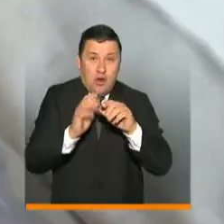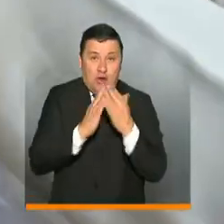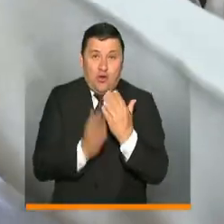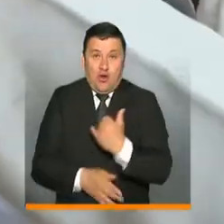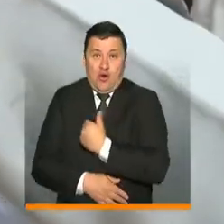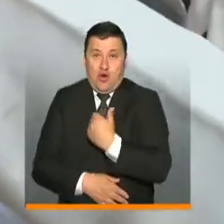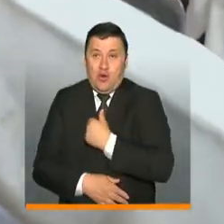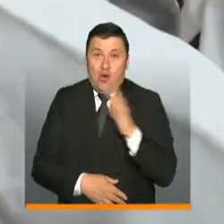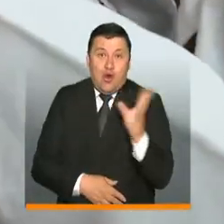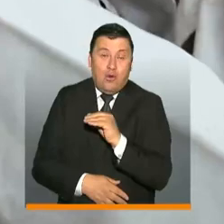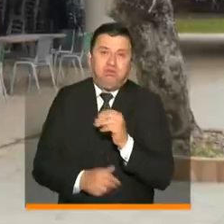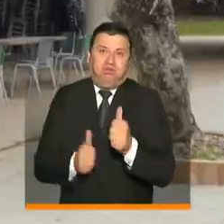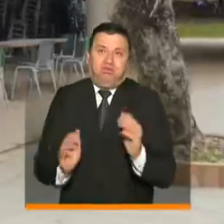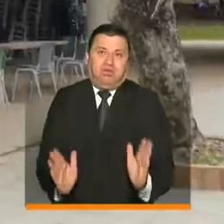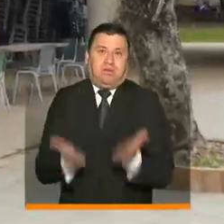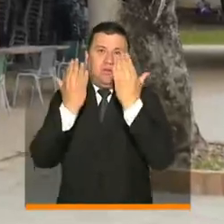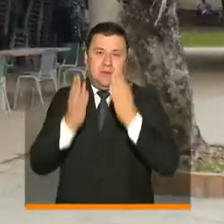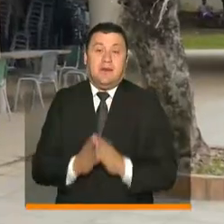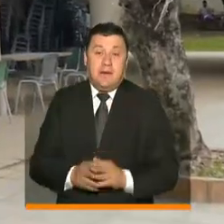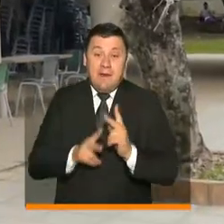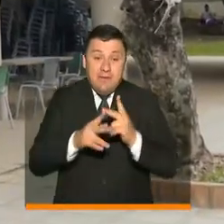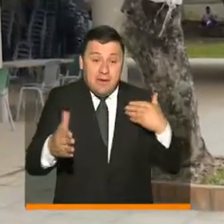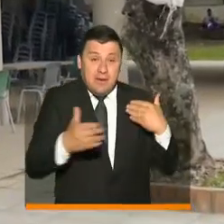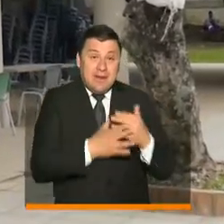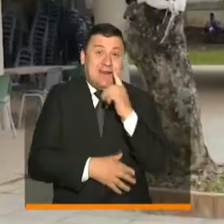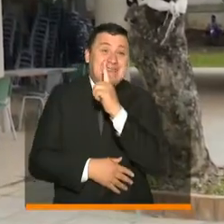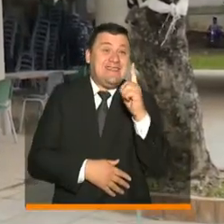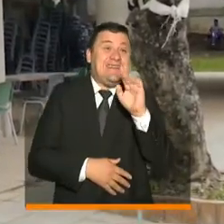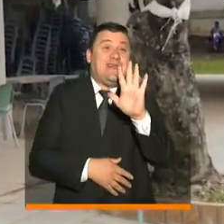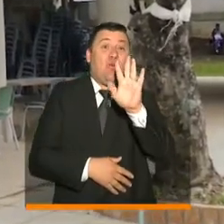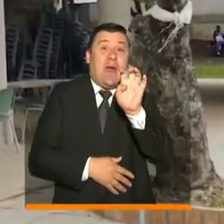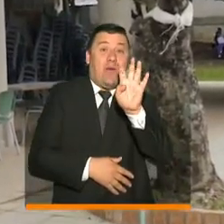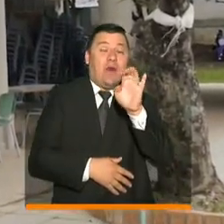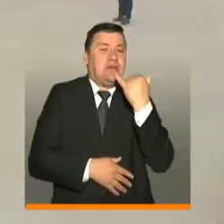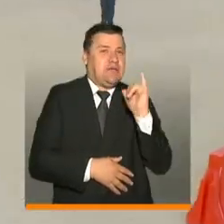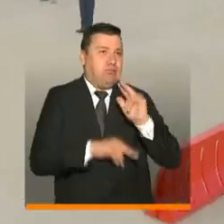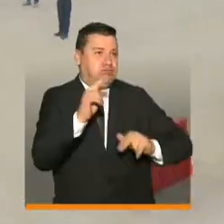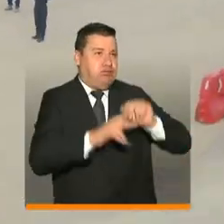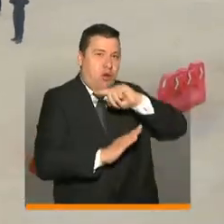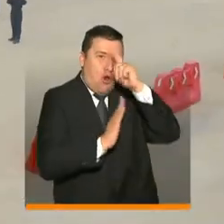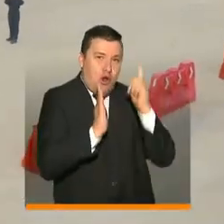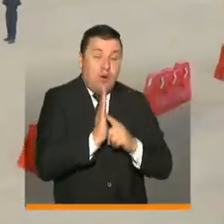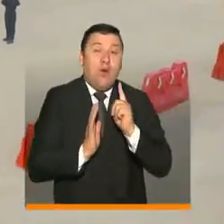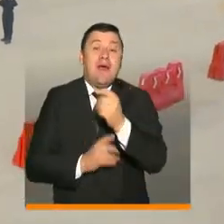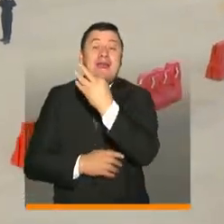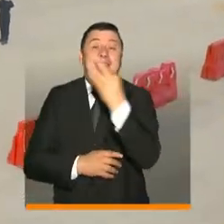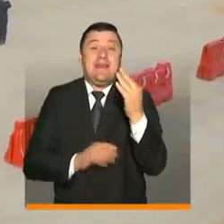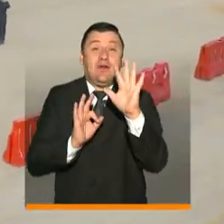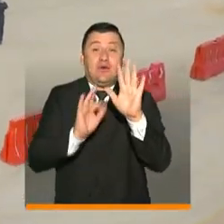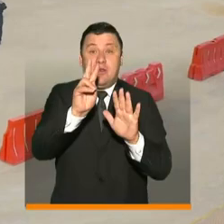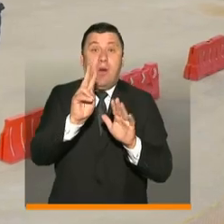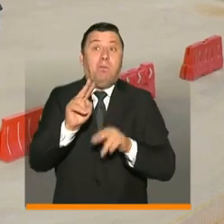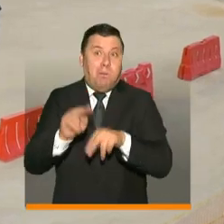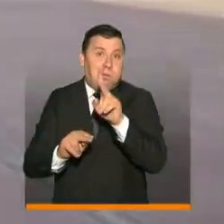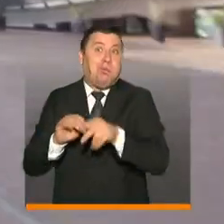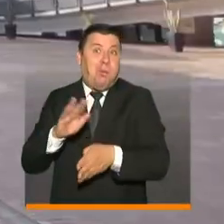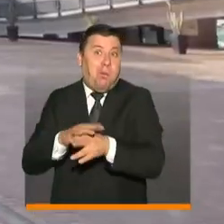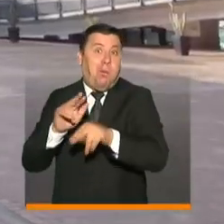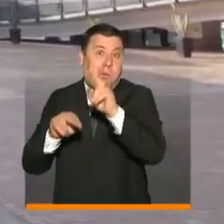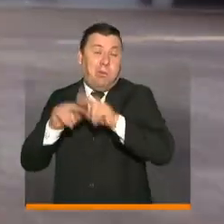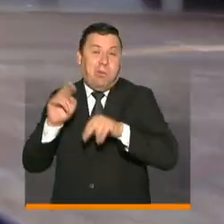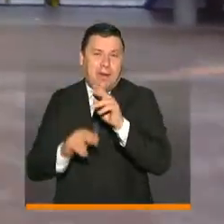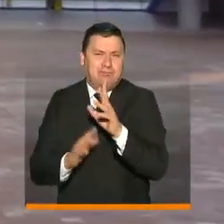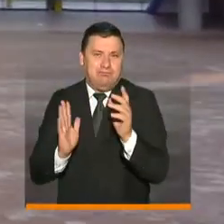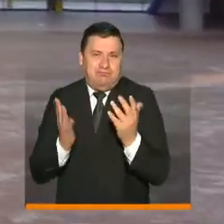y jóvenes en todo el país. A la fecha, 159 obras ya fueron terminadas y 382 están en ejecución.